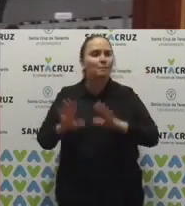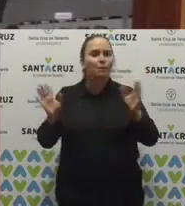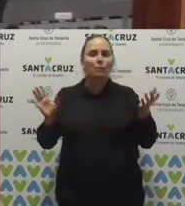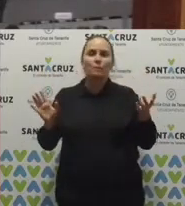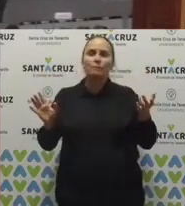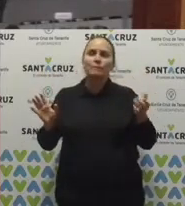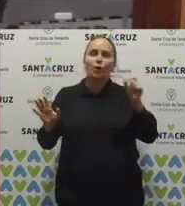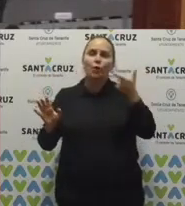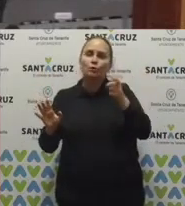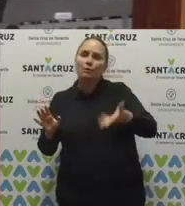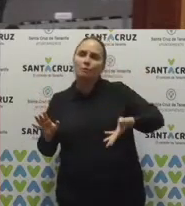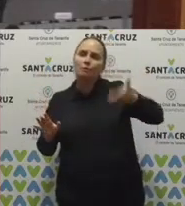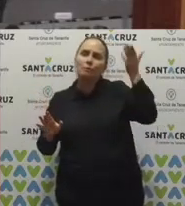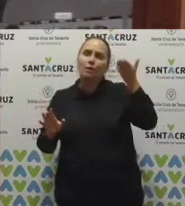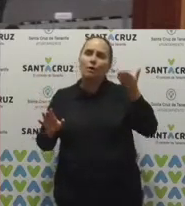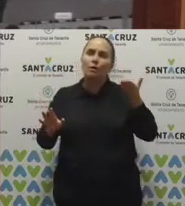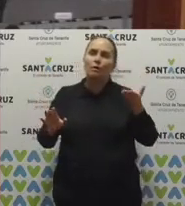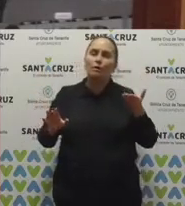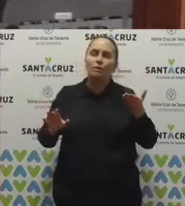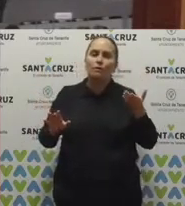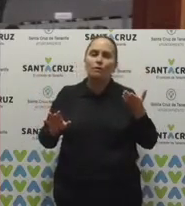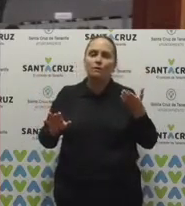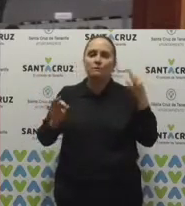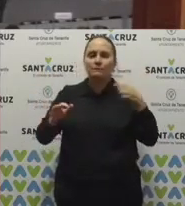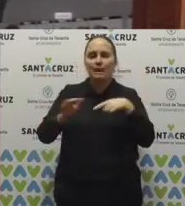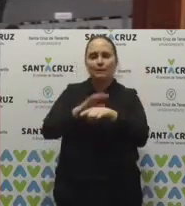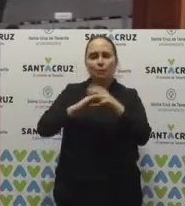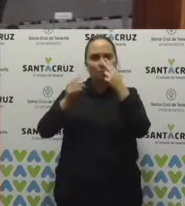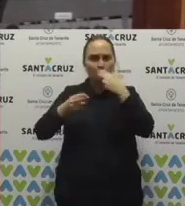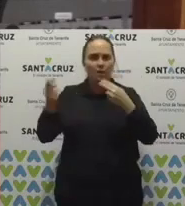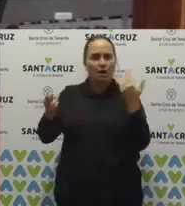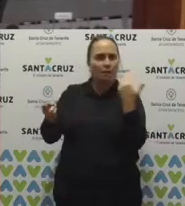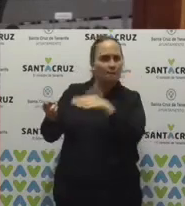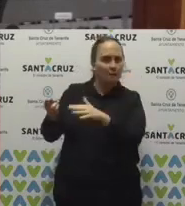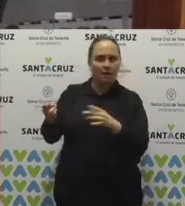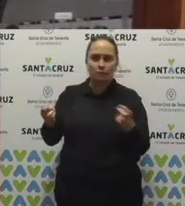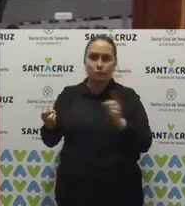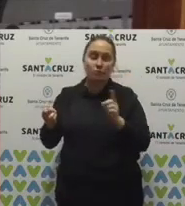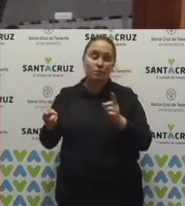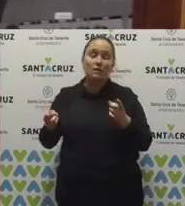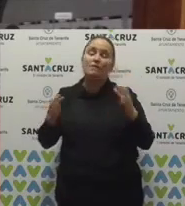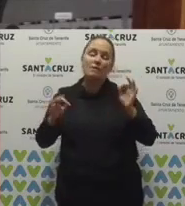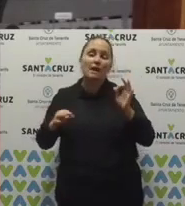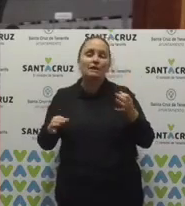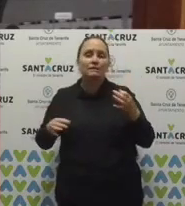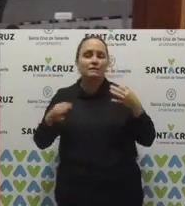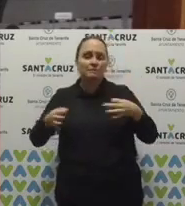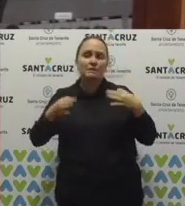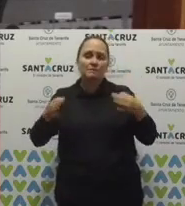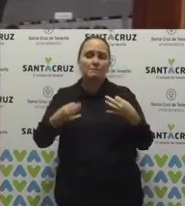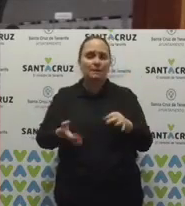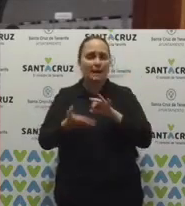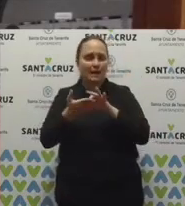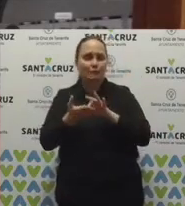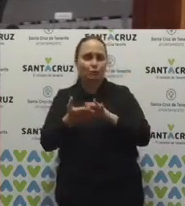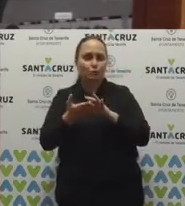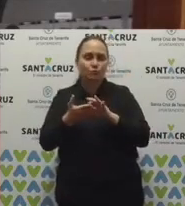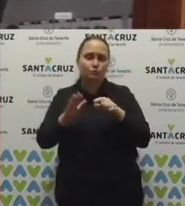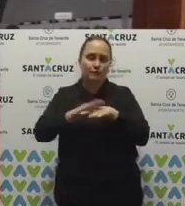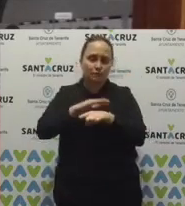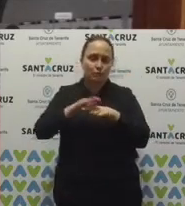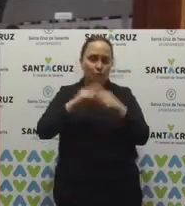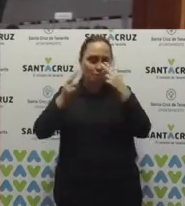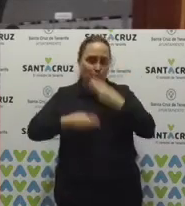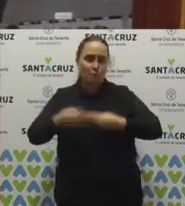criterio para desacreditar siempre la gestión pública que normalmente siempre va a ser más caras porque habrá cosas donde él en la